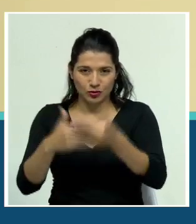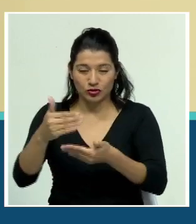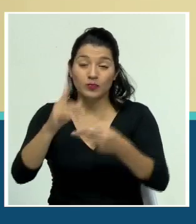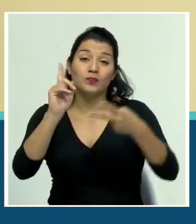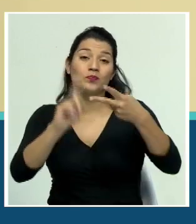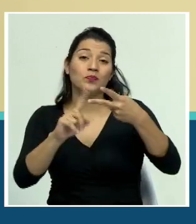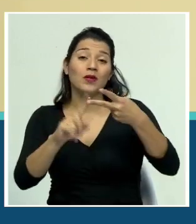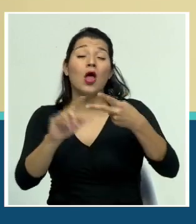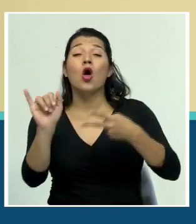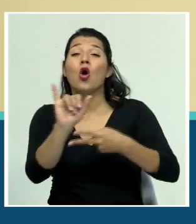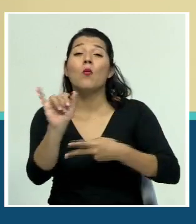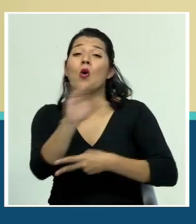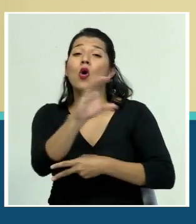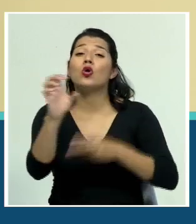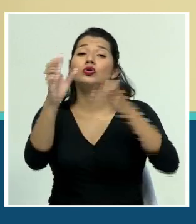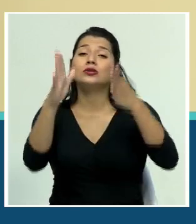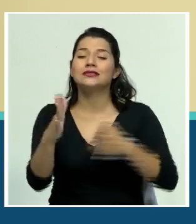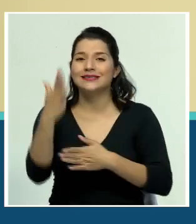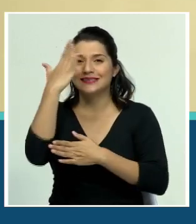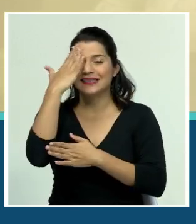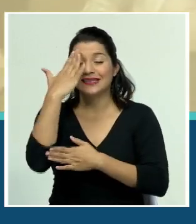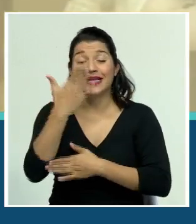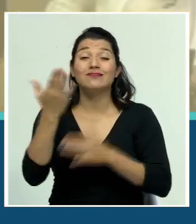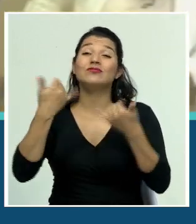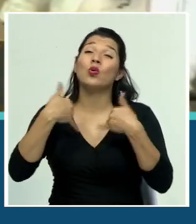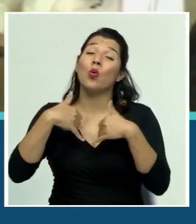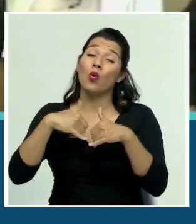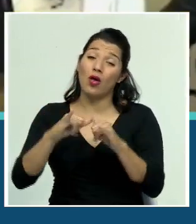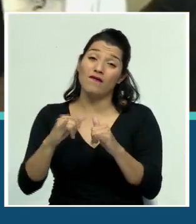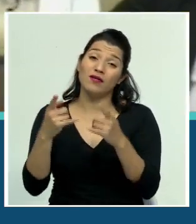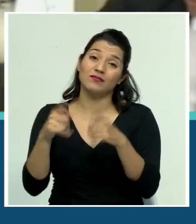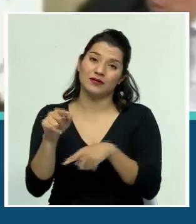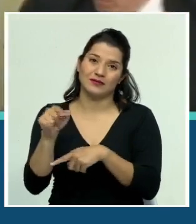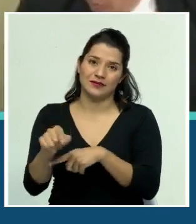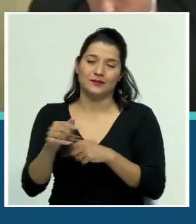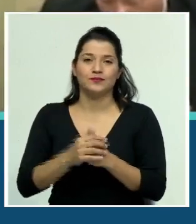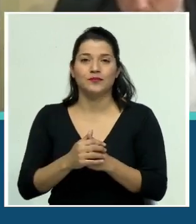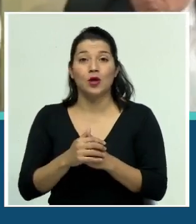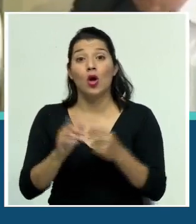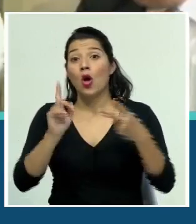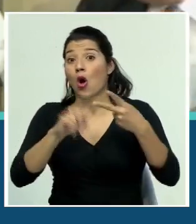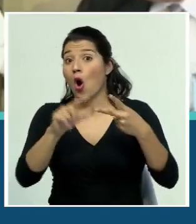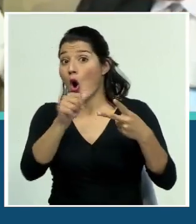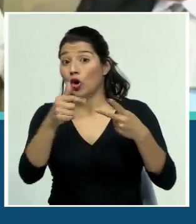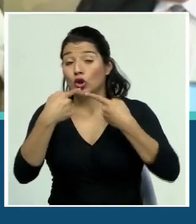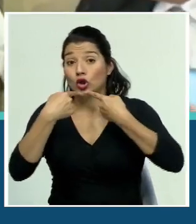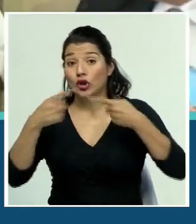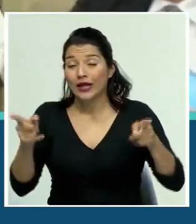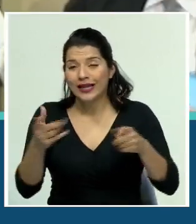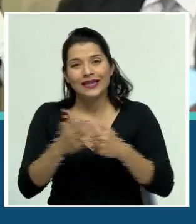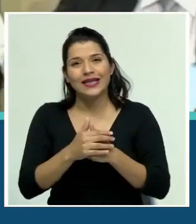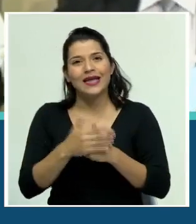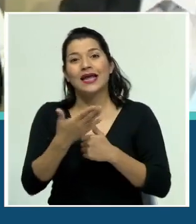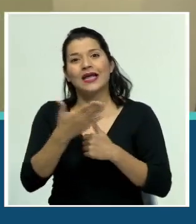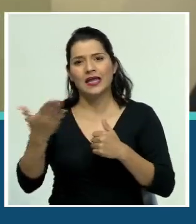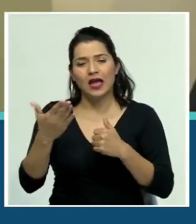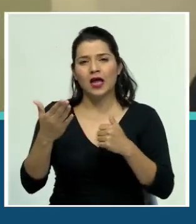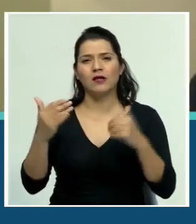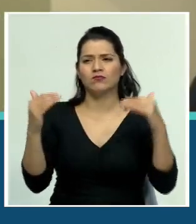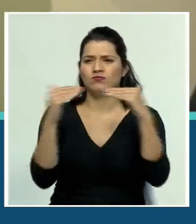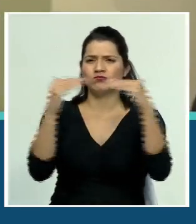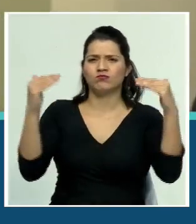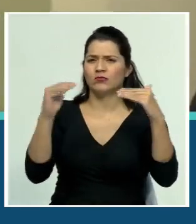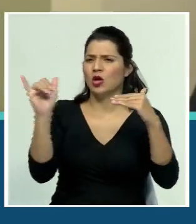costarricenses saben que todavía lamentablemente pasa ahí. Otro de los decretos firmados fue el de la homologación de requisitos para